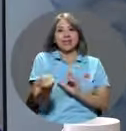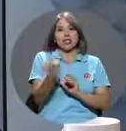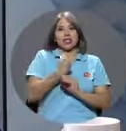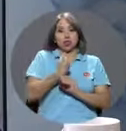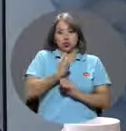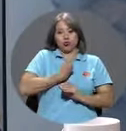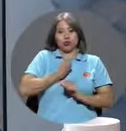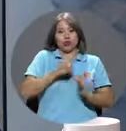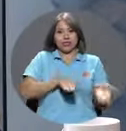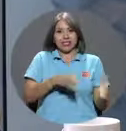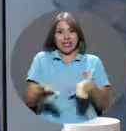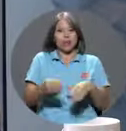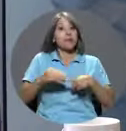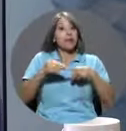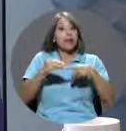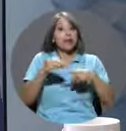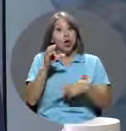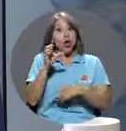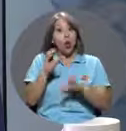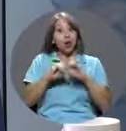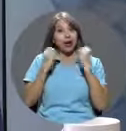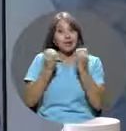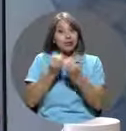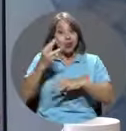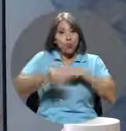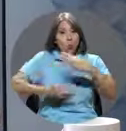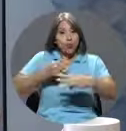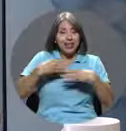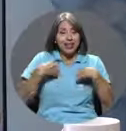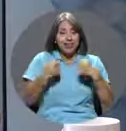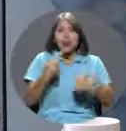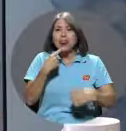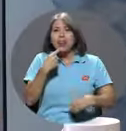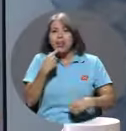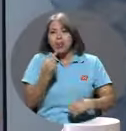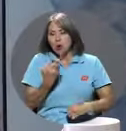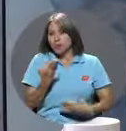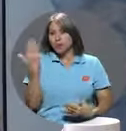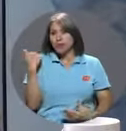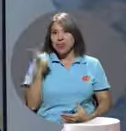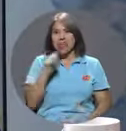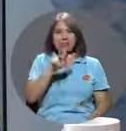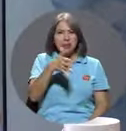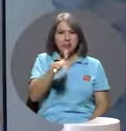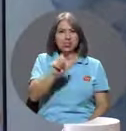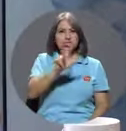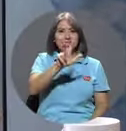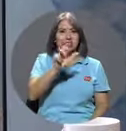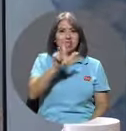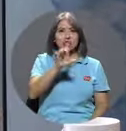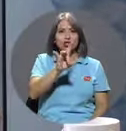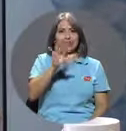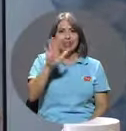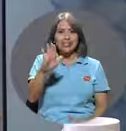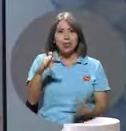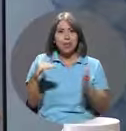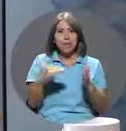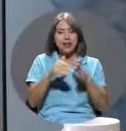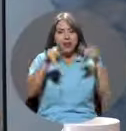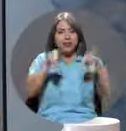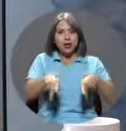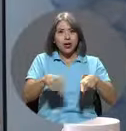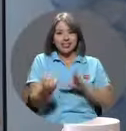principalmente porque la Organización Mundial de la Salud reveló recientemente que unas 385 mil personas se suicidan en Costa Rica